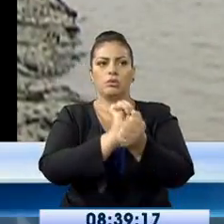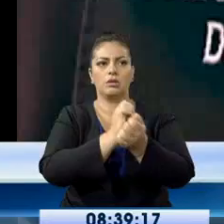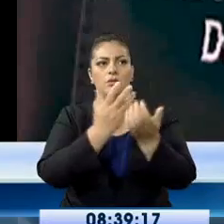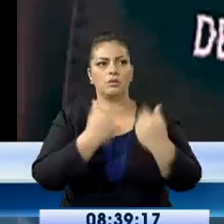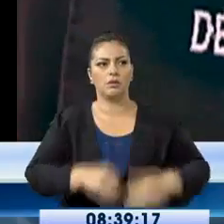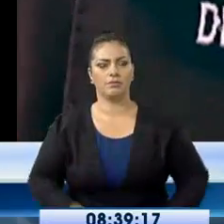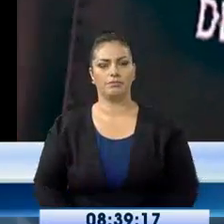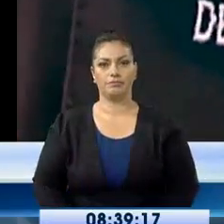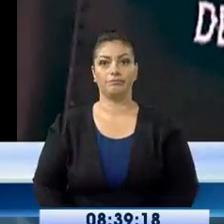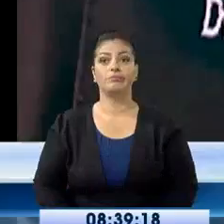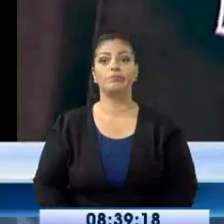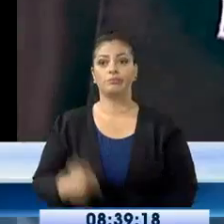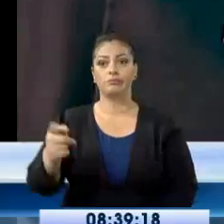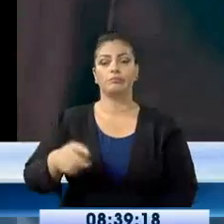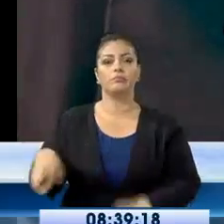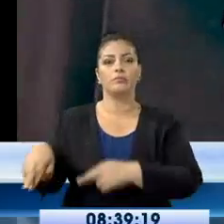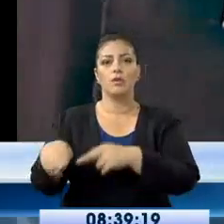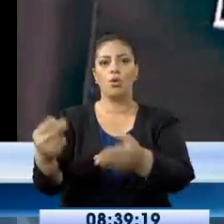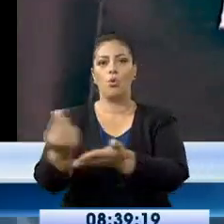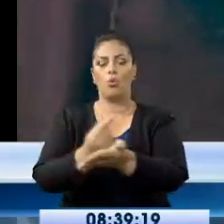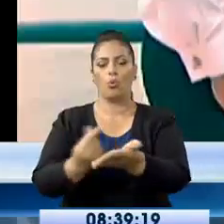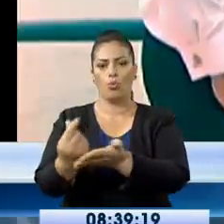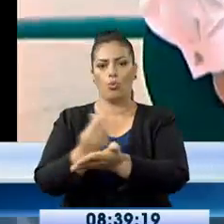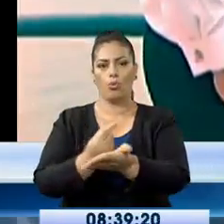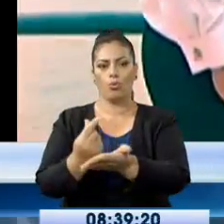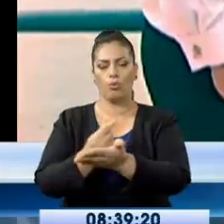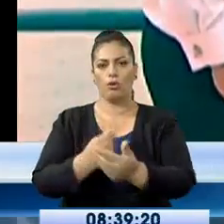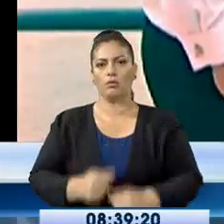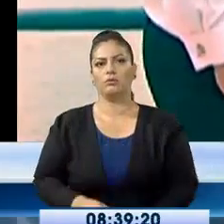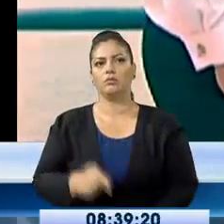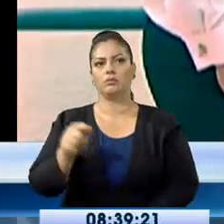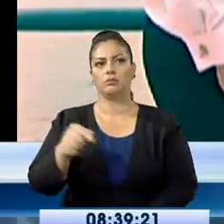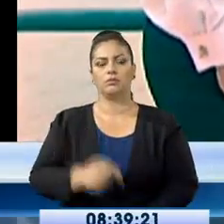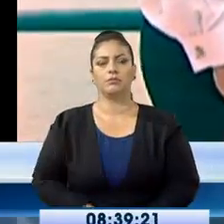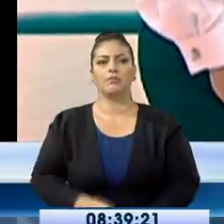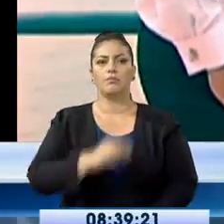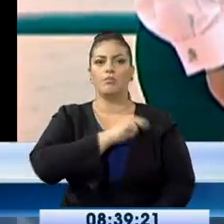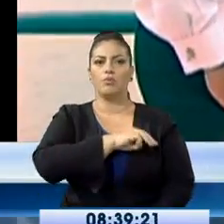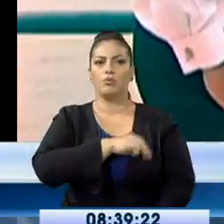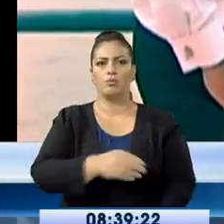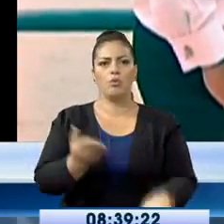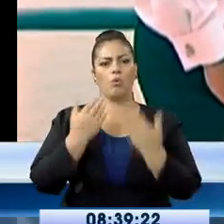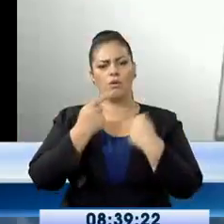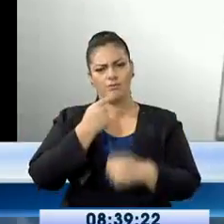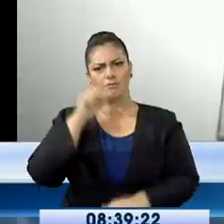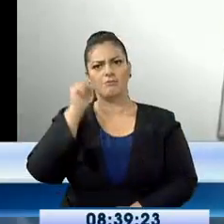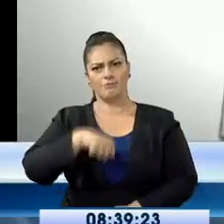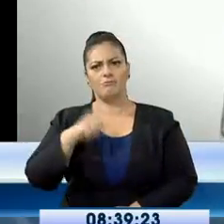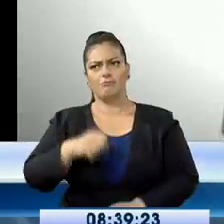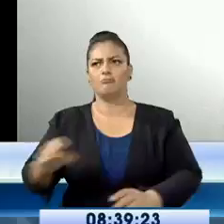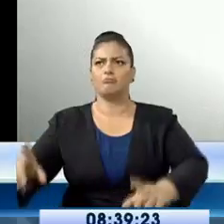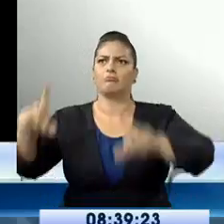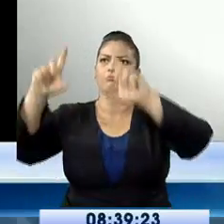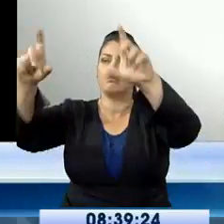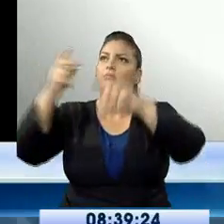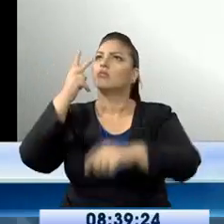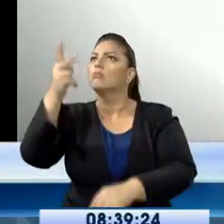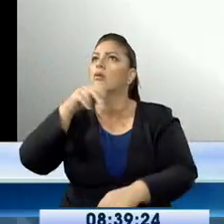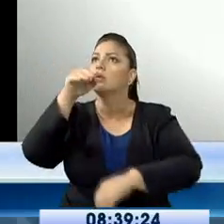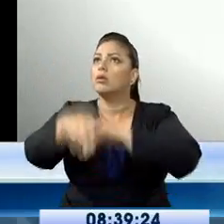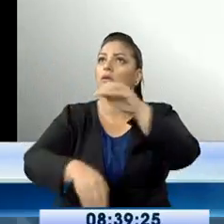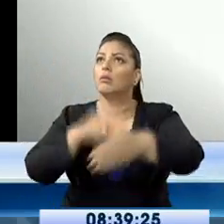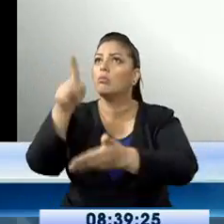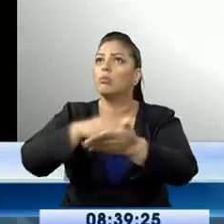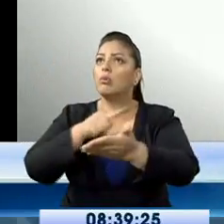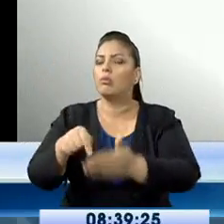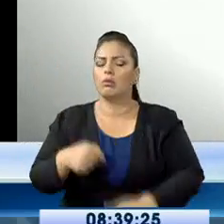Guayas. Según gestión de riesgos del municipio de Durán, señales de aviso hay, pero es difícil controlar áreas